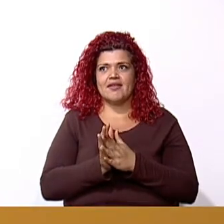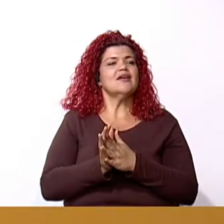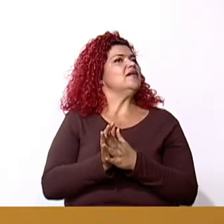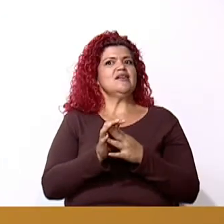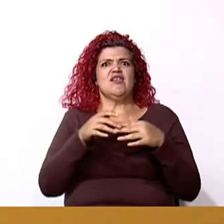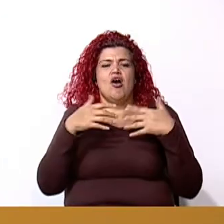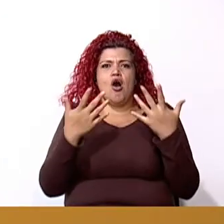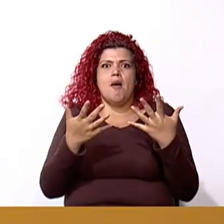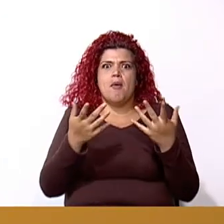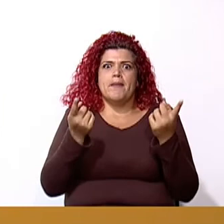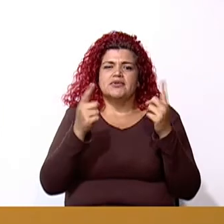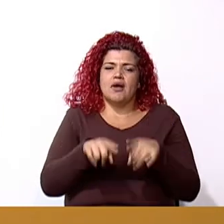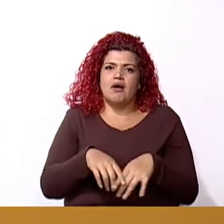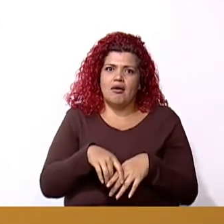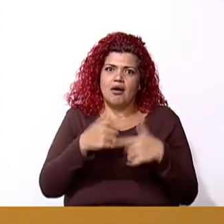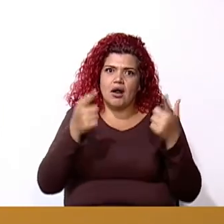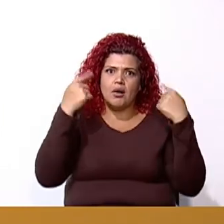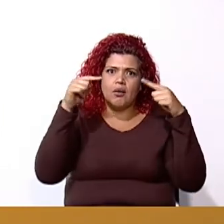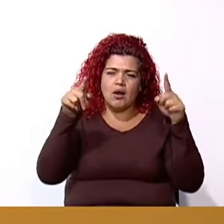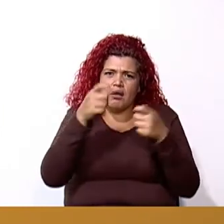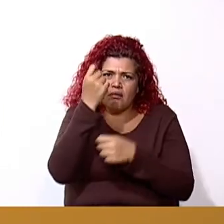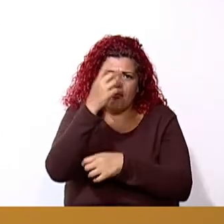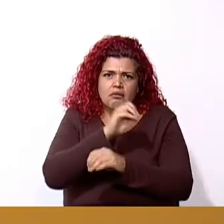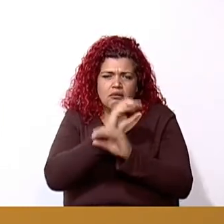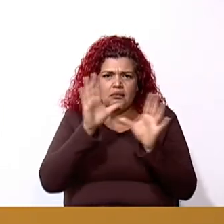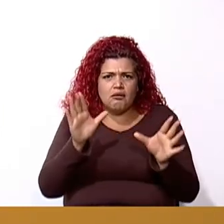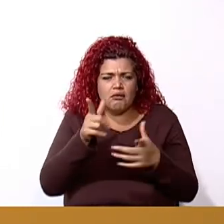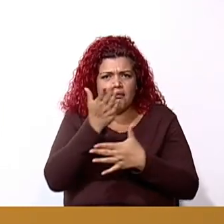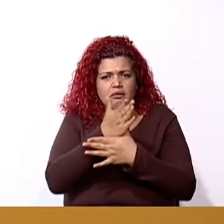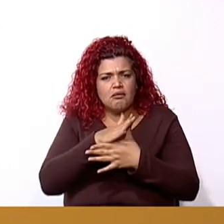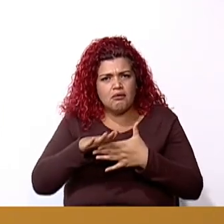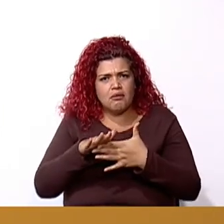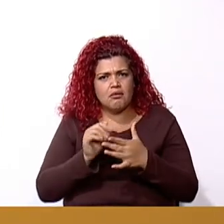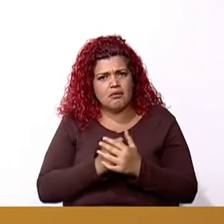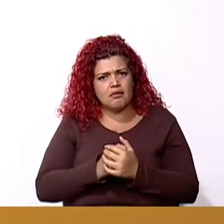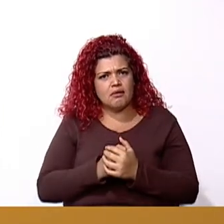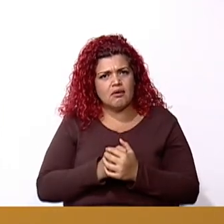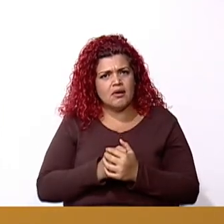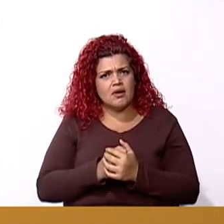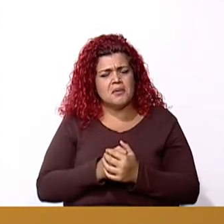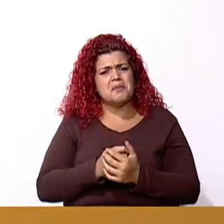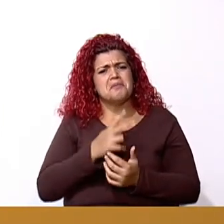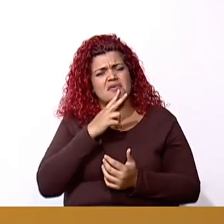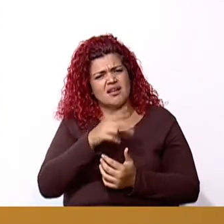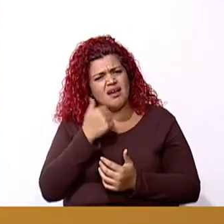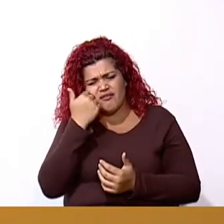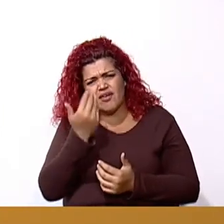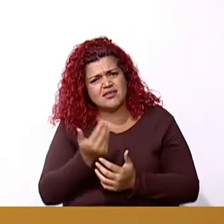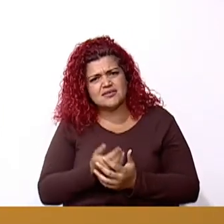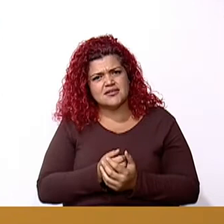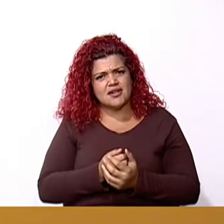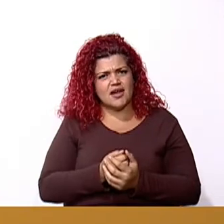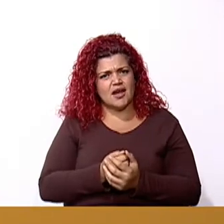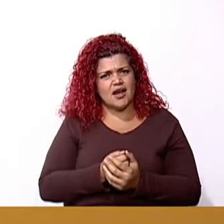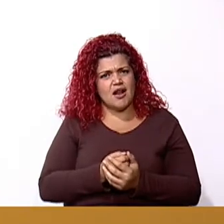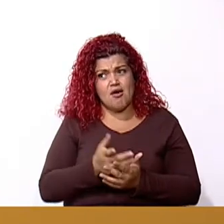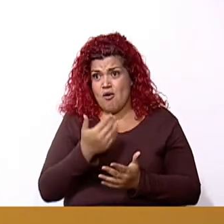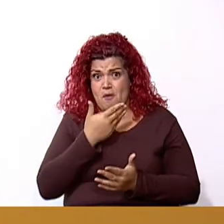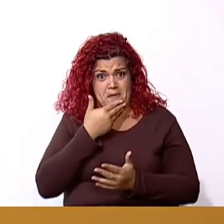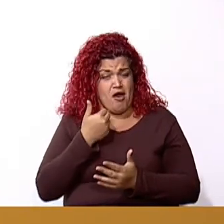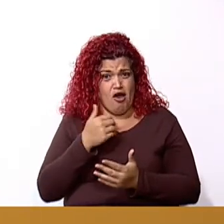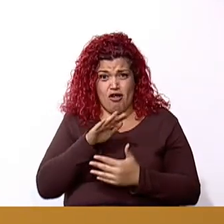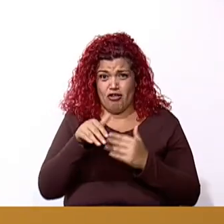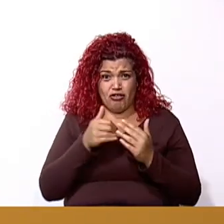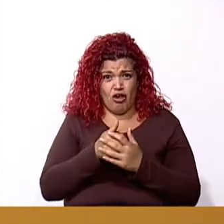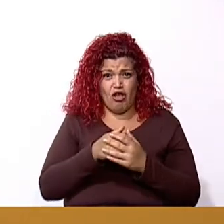¿Cómo les fue? Lograron entender el algoritmo de la división, ¿verdad que es muy fácil? Y lo mejor de